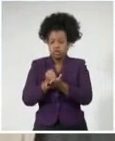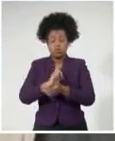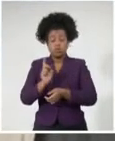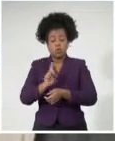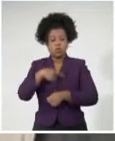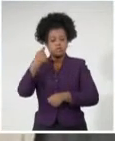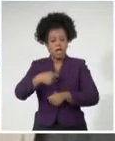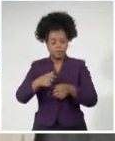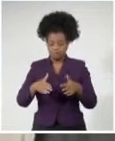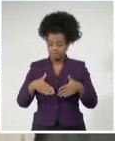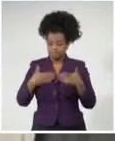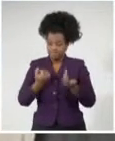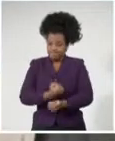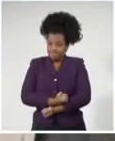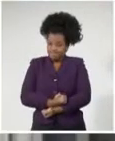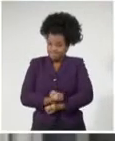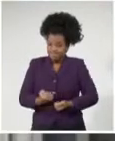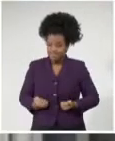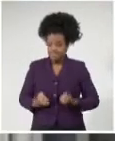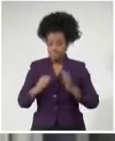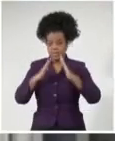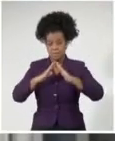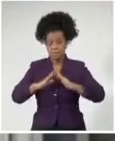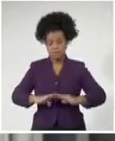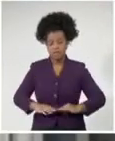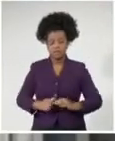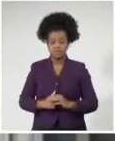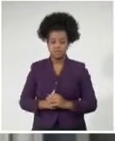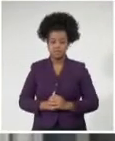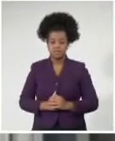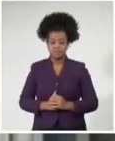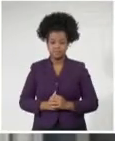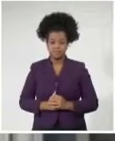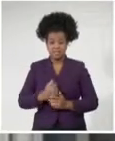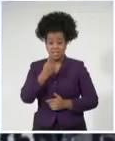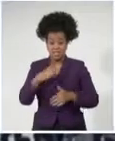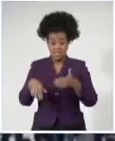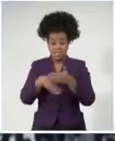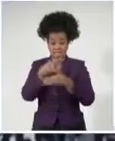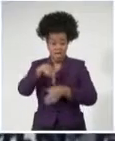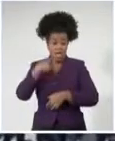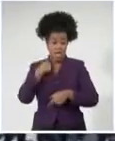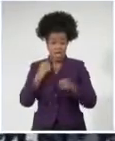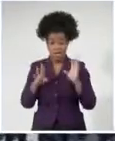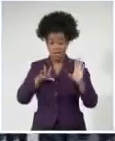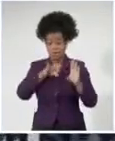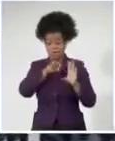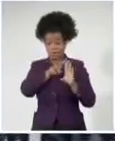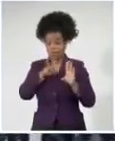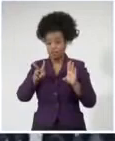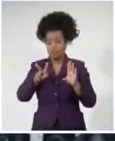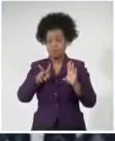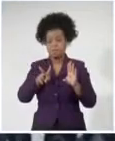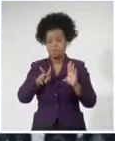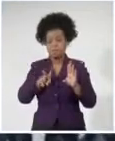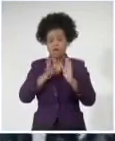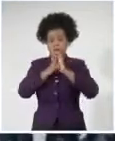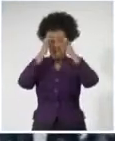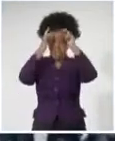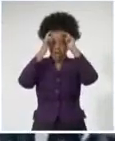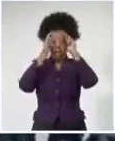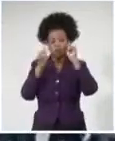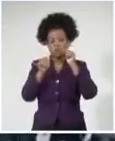para construir la paz. Habitualmente, en el primer día del año, el sumo pontífice envía un mensaje por la paz. En